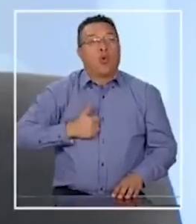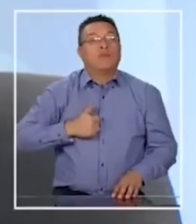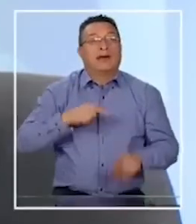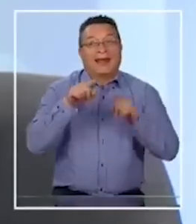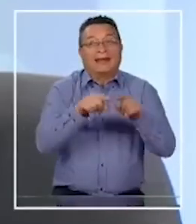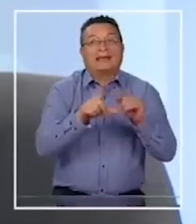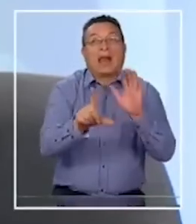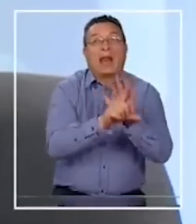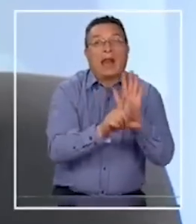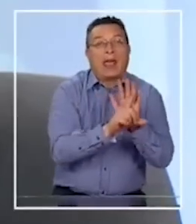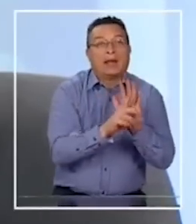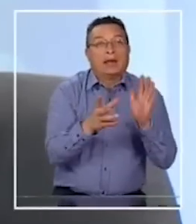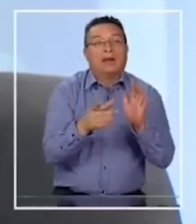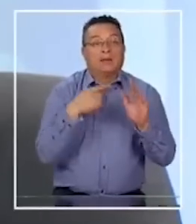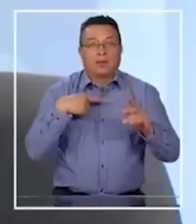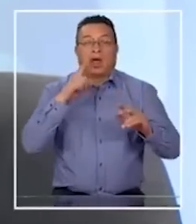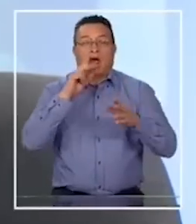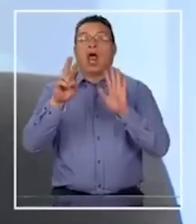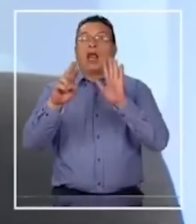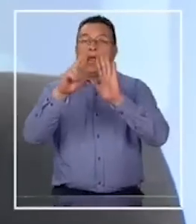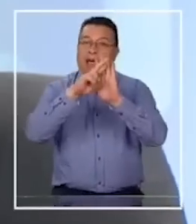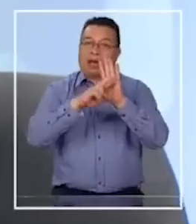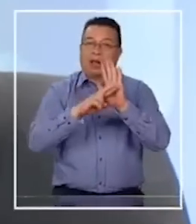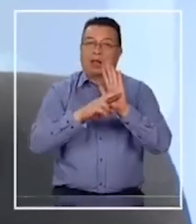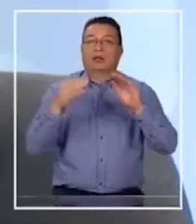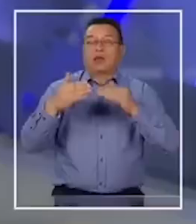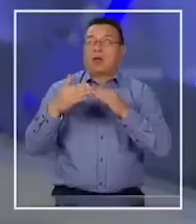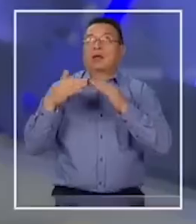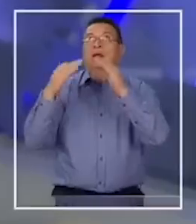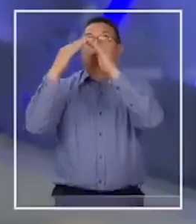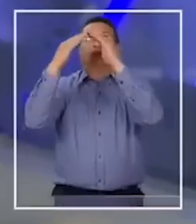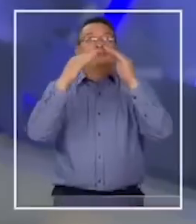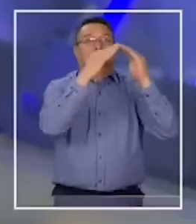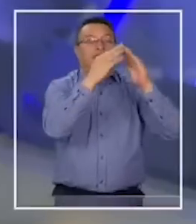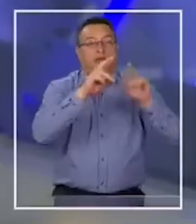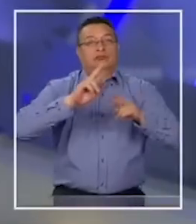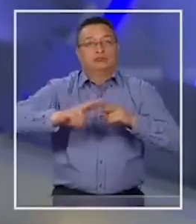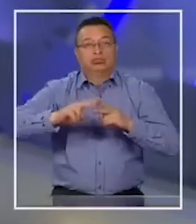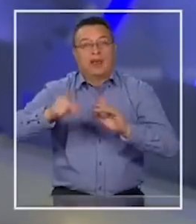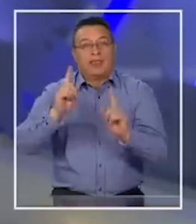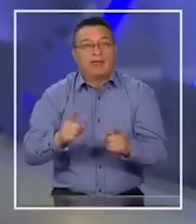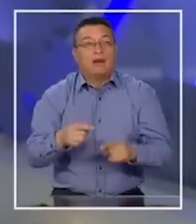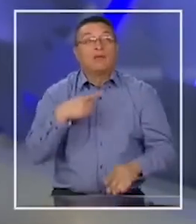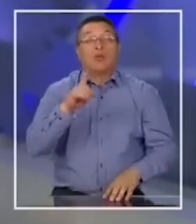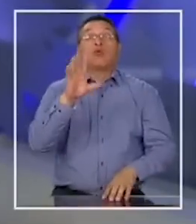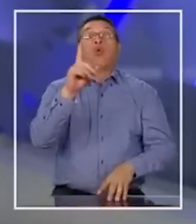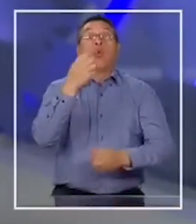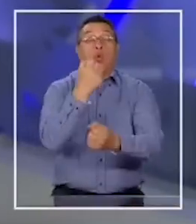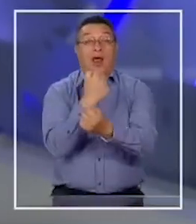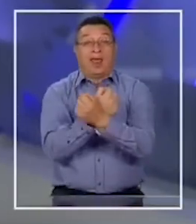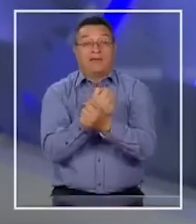esta ley que es tener regularizado las ampliaciones te voy a poner el ejemplo cuando hay un carabinero controlando la velocidad en una esquina